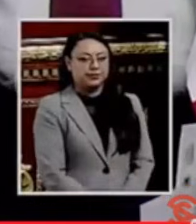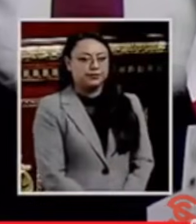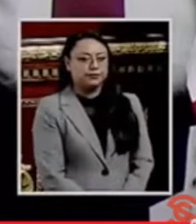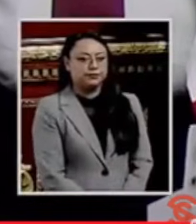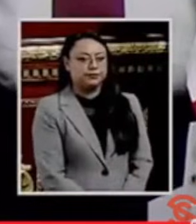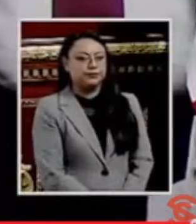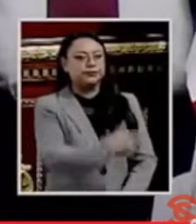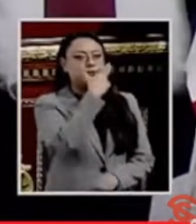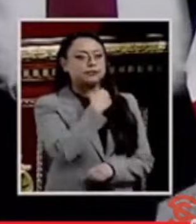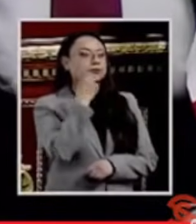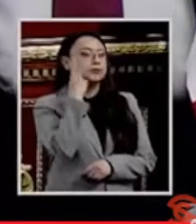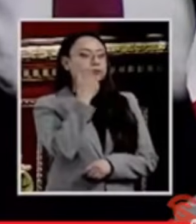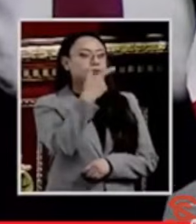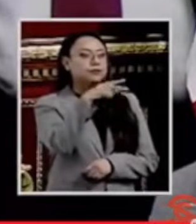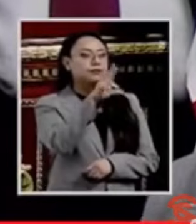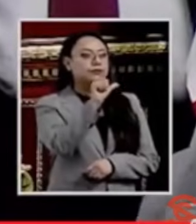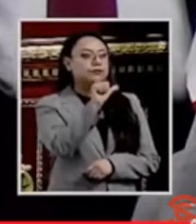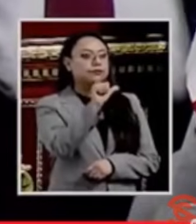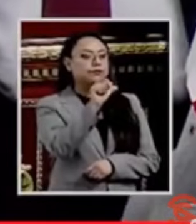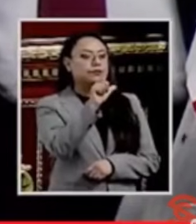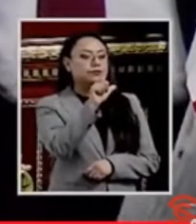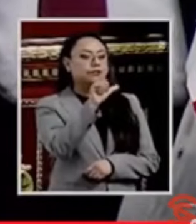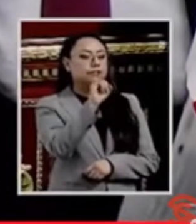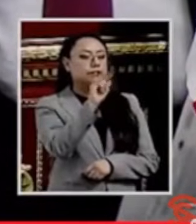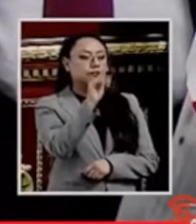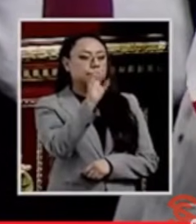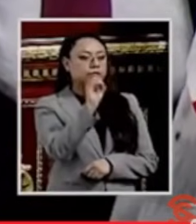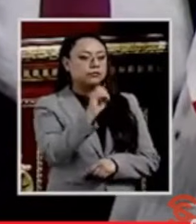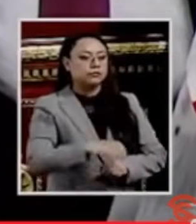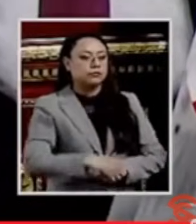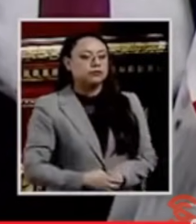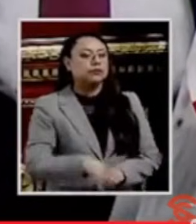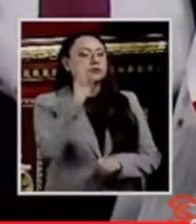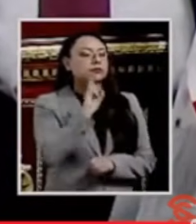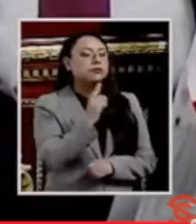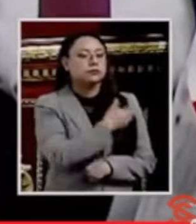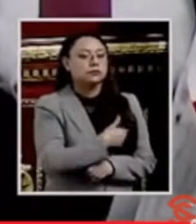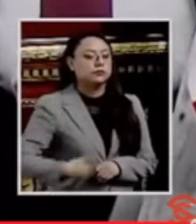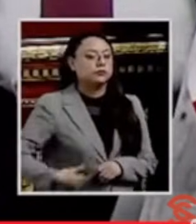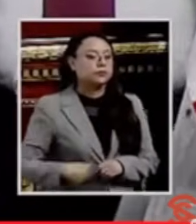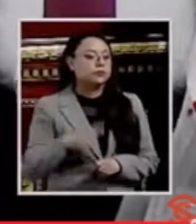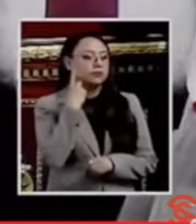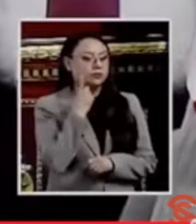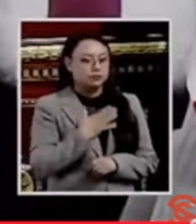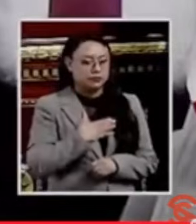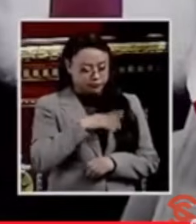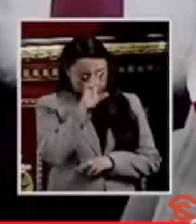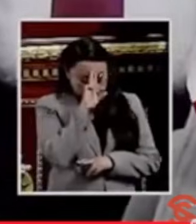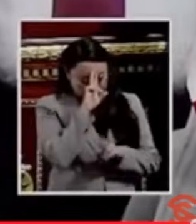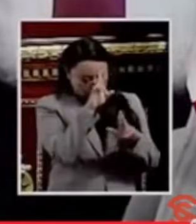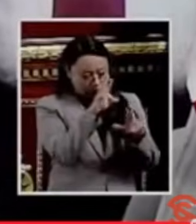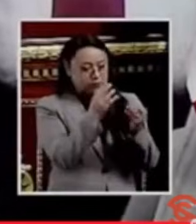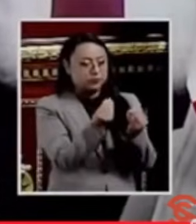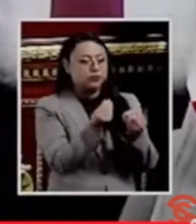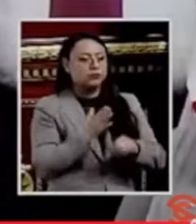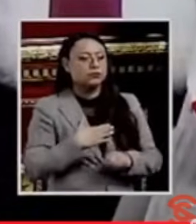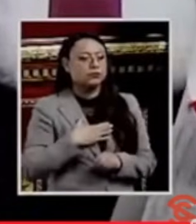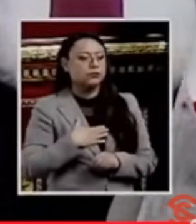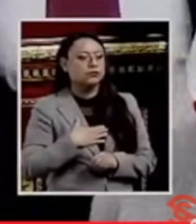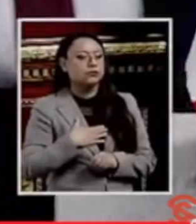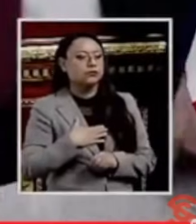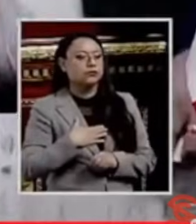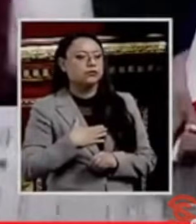trabajo de manera profesional, ¿no? Lamento que también la hayan lastimado el día de ayer. Eh,